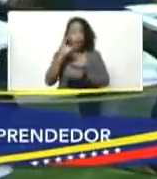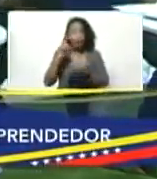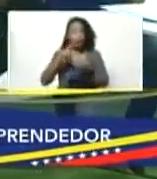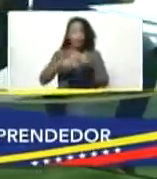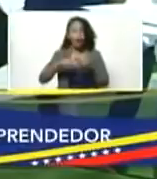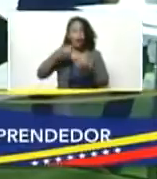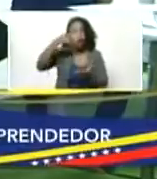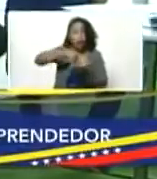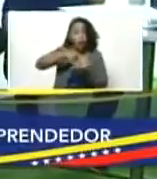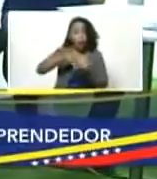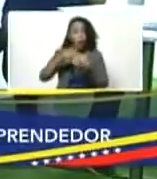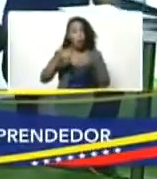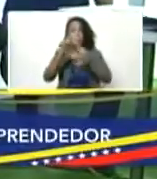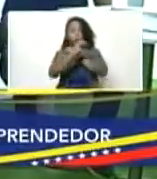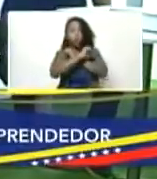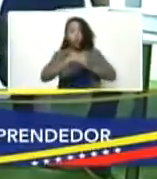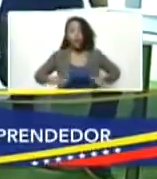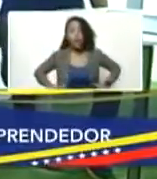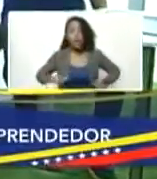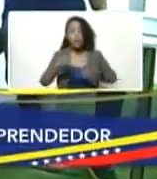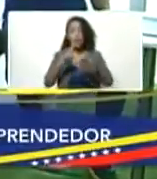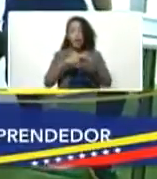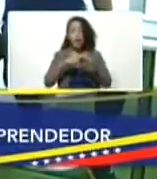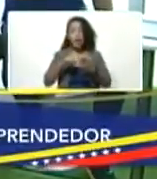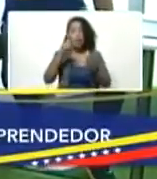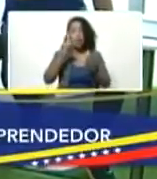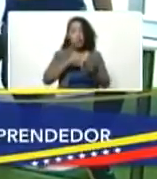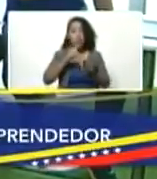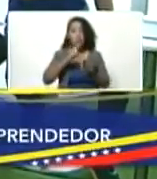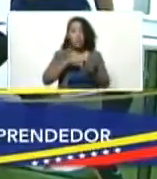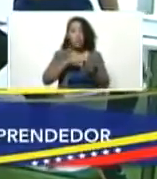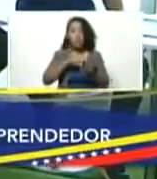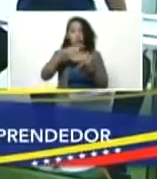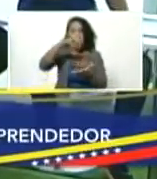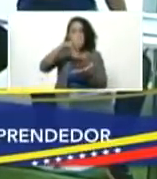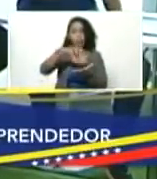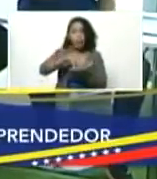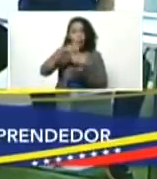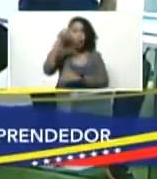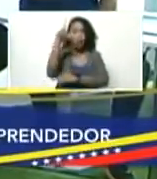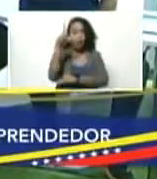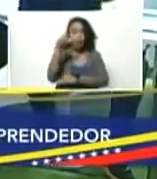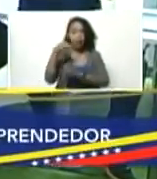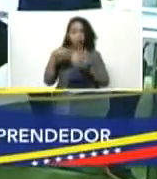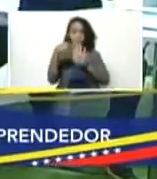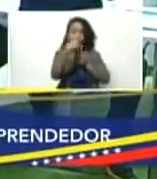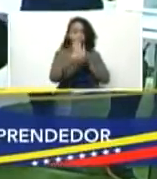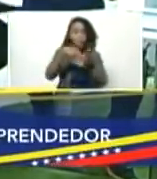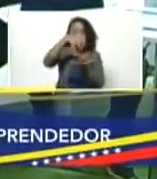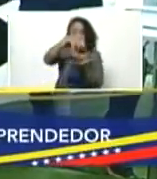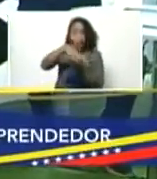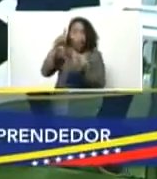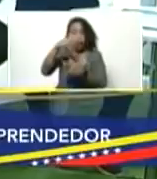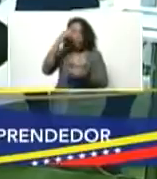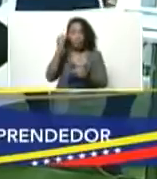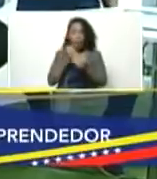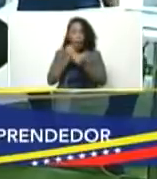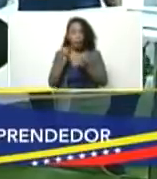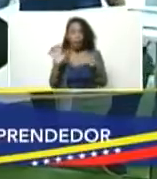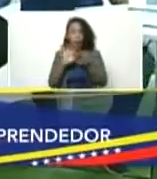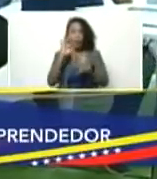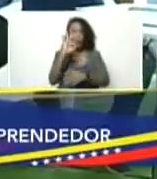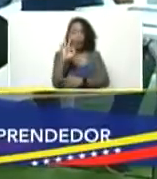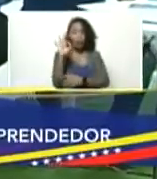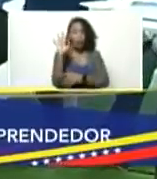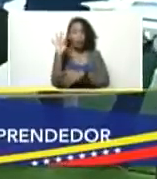Carabobo, en Portuguesa y en el estado Lara. Ahí estamos Correcto. Trabajando en 3 modalidades. La formación